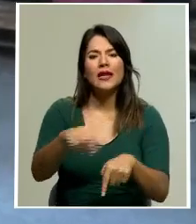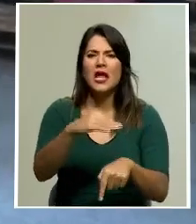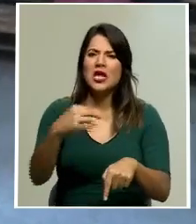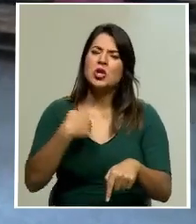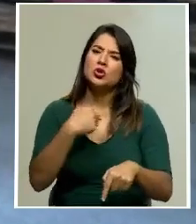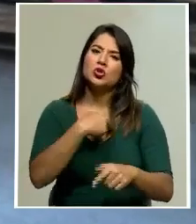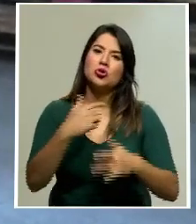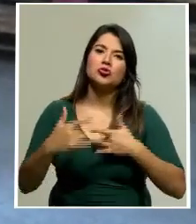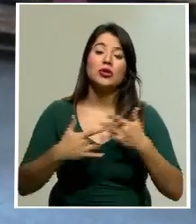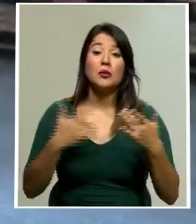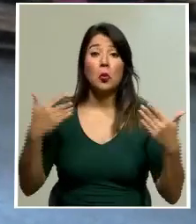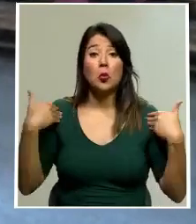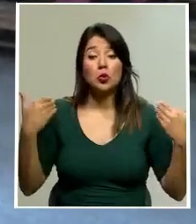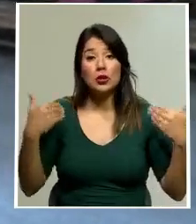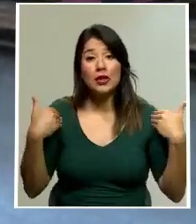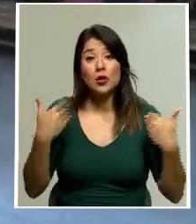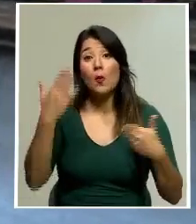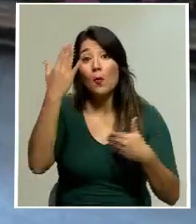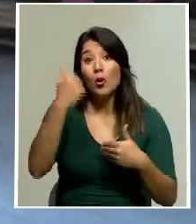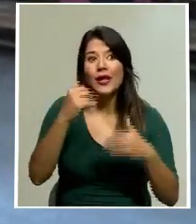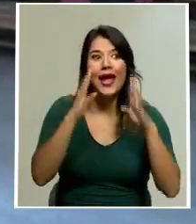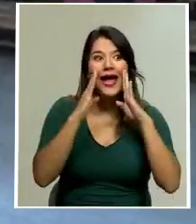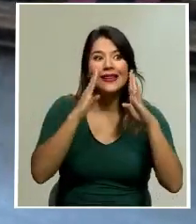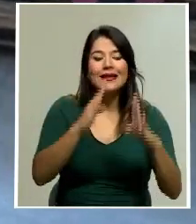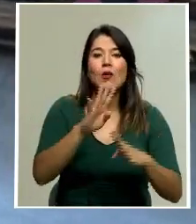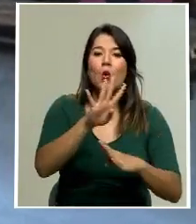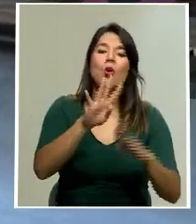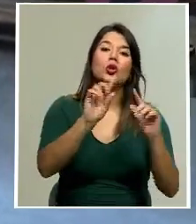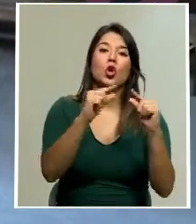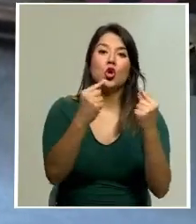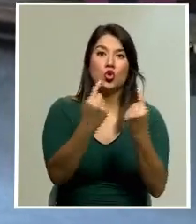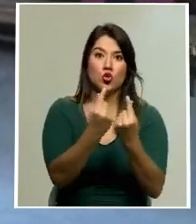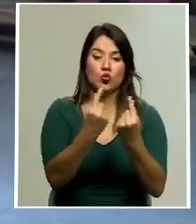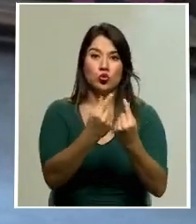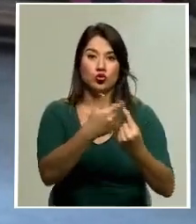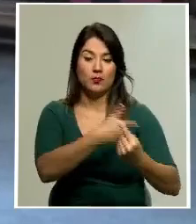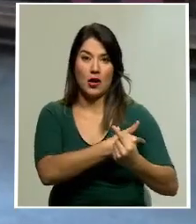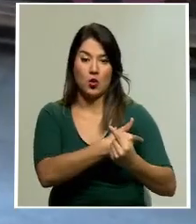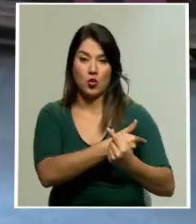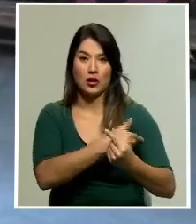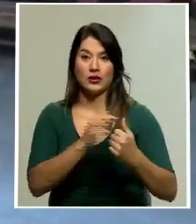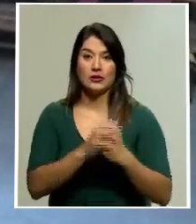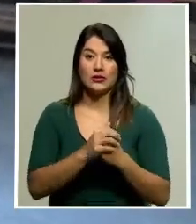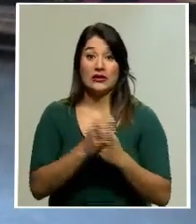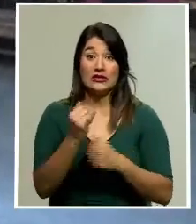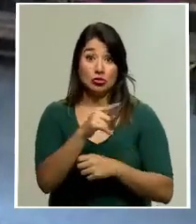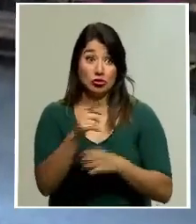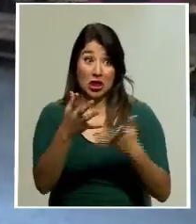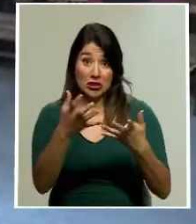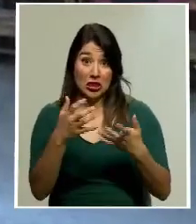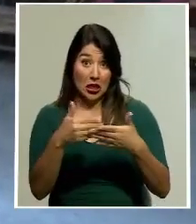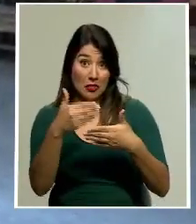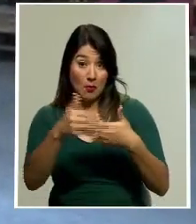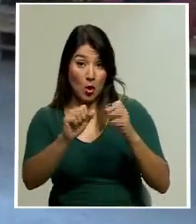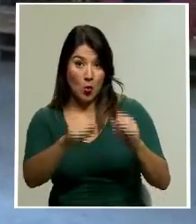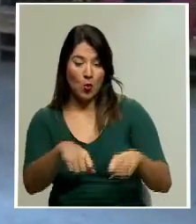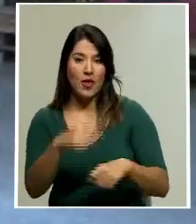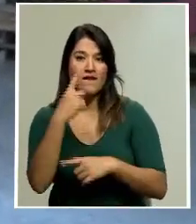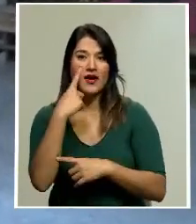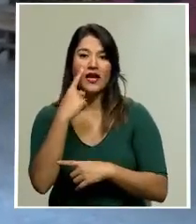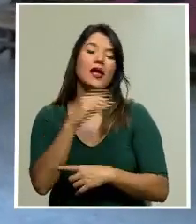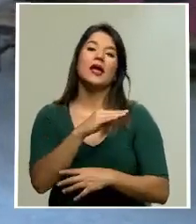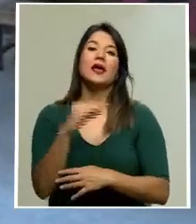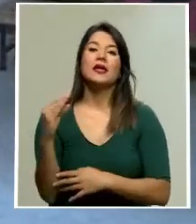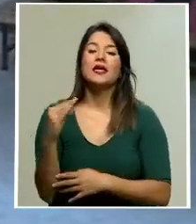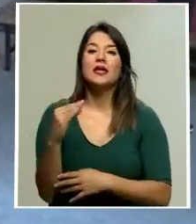muy contentos porque tenemos 4 grupos vacunadores aquí. Si quieren ahora podemos pasar para que lo veamos. Y la